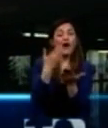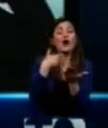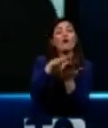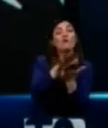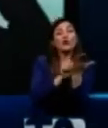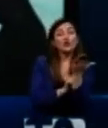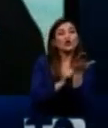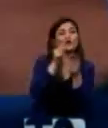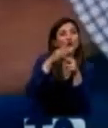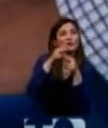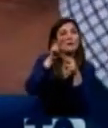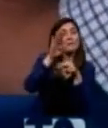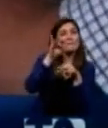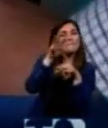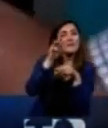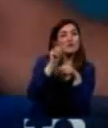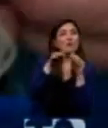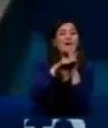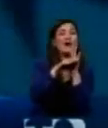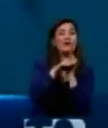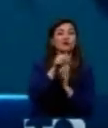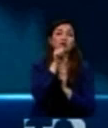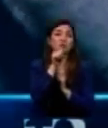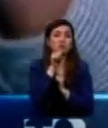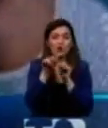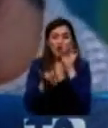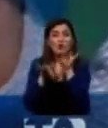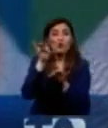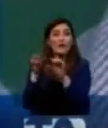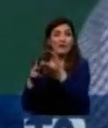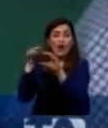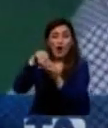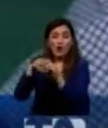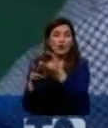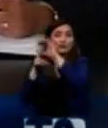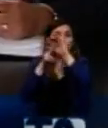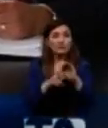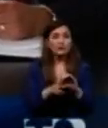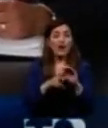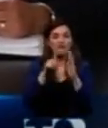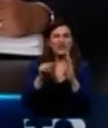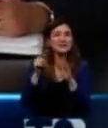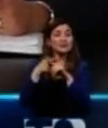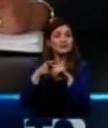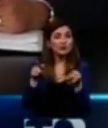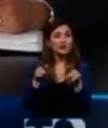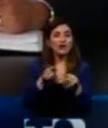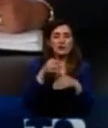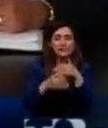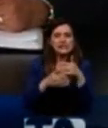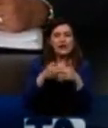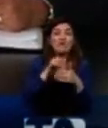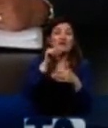BIMO, desarrollada por bancos privados, cooperativas y financieras. Una plataforma que ya está en su fase final, pero que aún tiene que superar